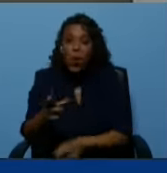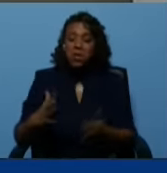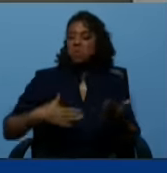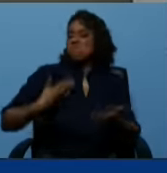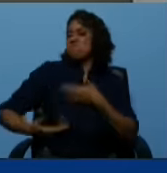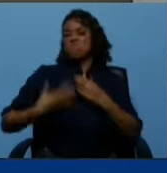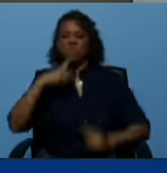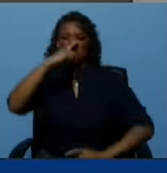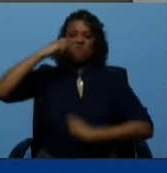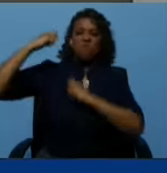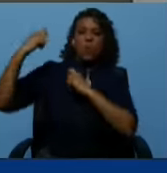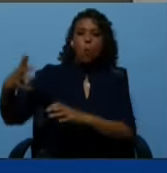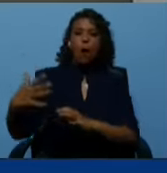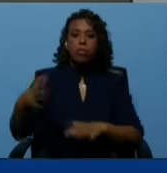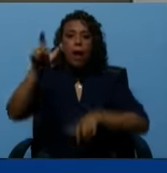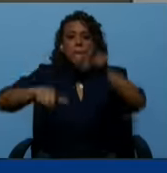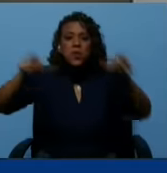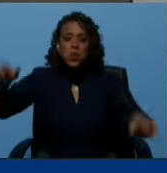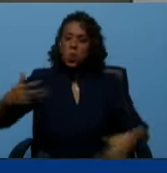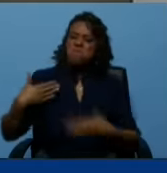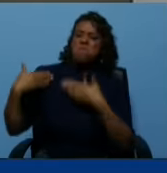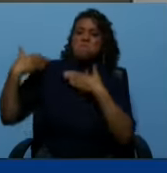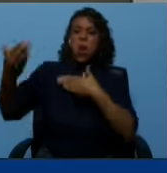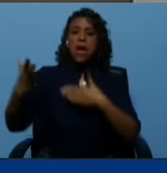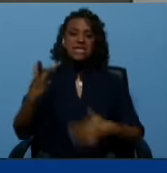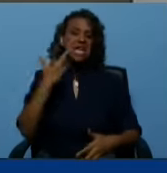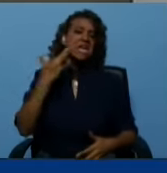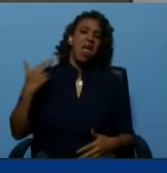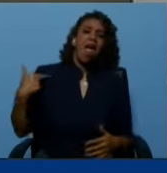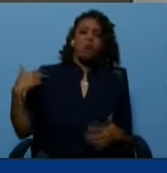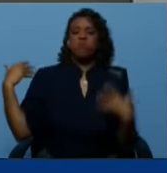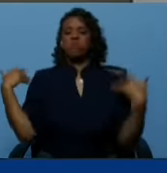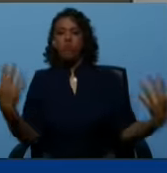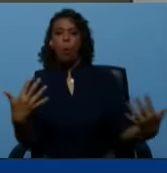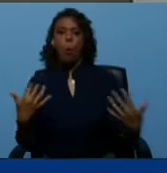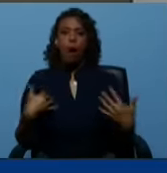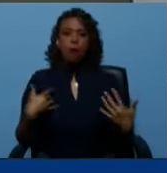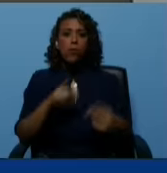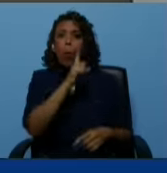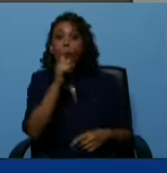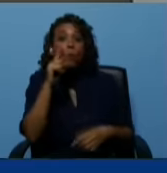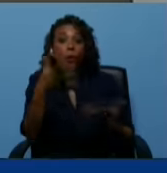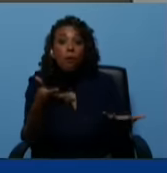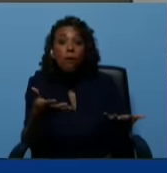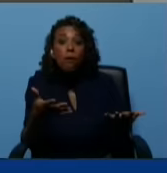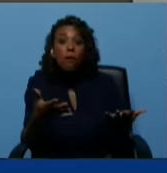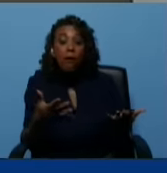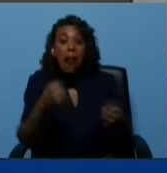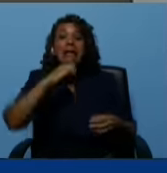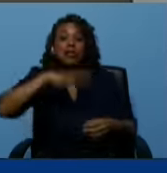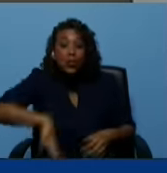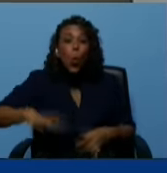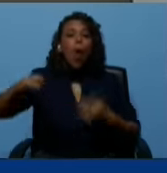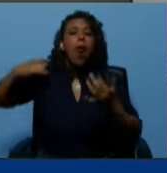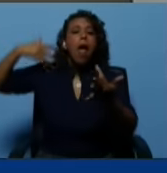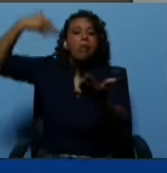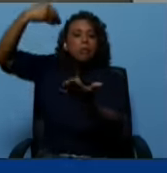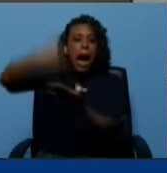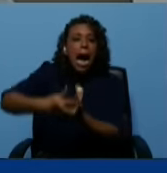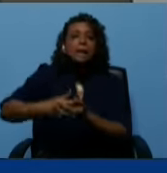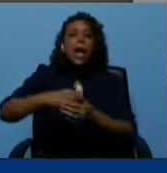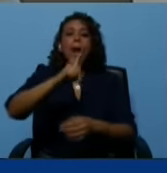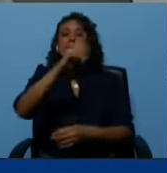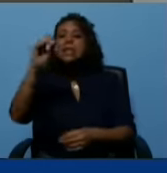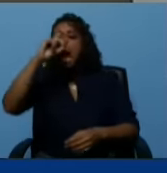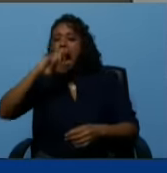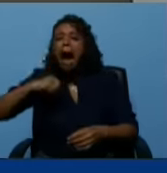de la gente y de la ciudadanía, si se creen superpoderosos, ¿cómo se llama eso? En la historia de la humanidad en los últimos 100